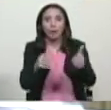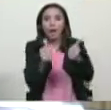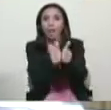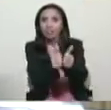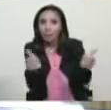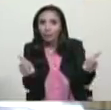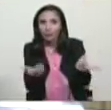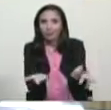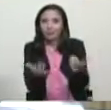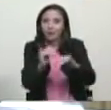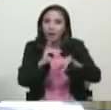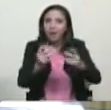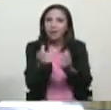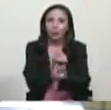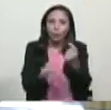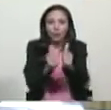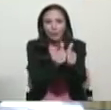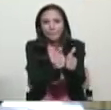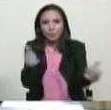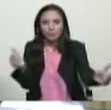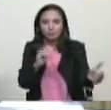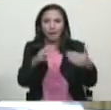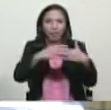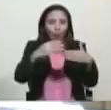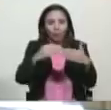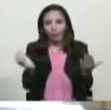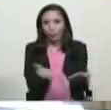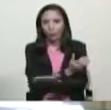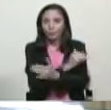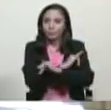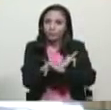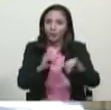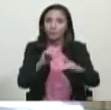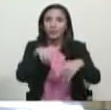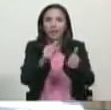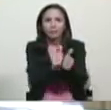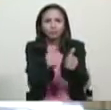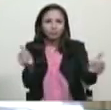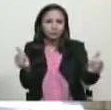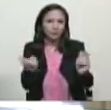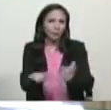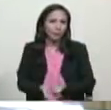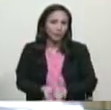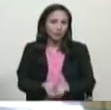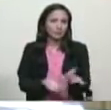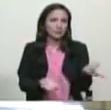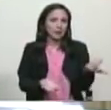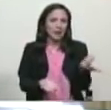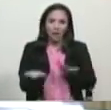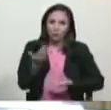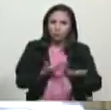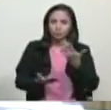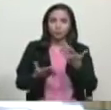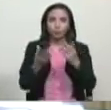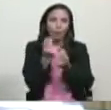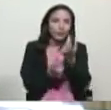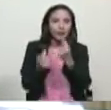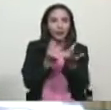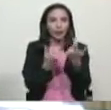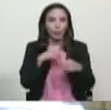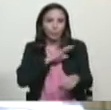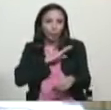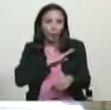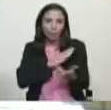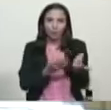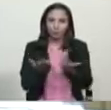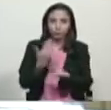independencia económica productiva o nada, independencia y diversificación de las fuentes de riqueza o